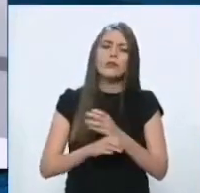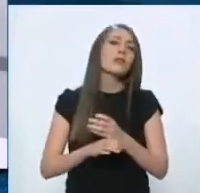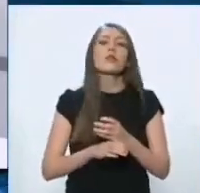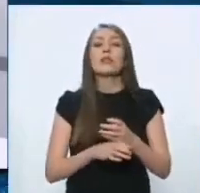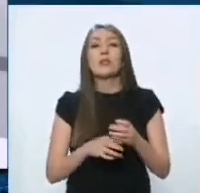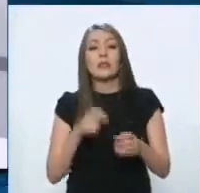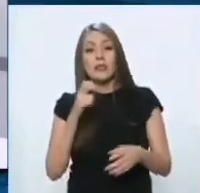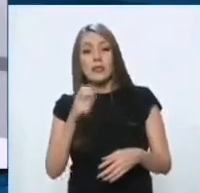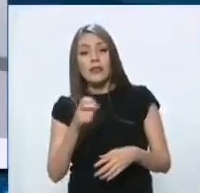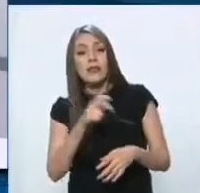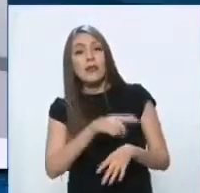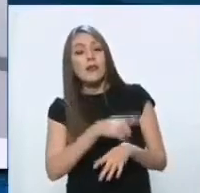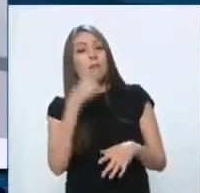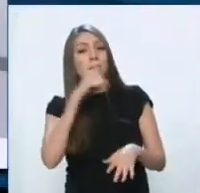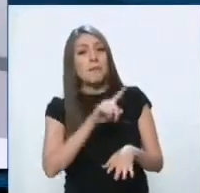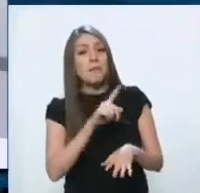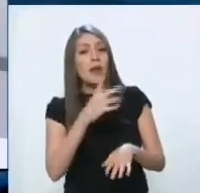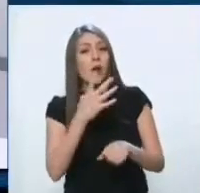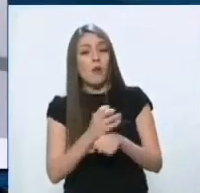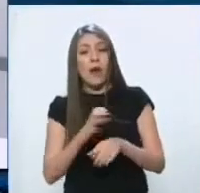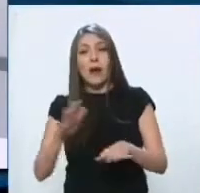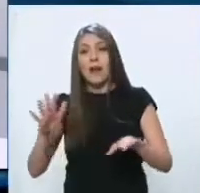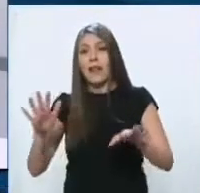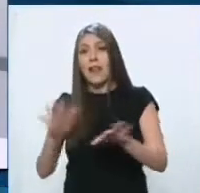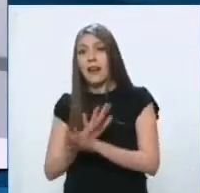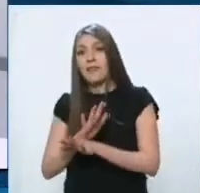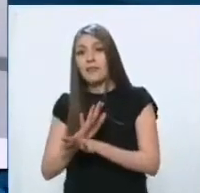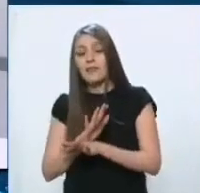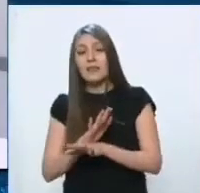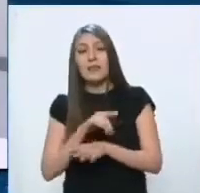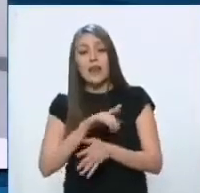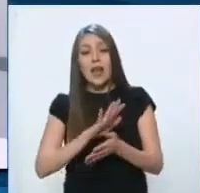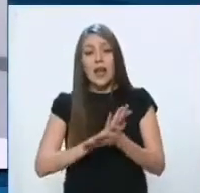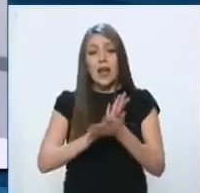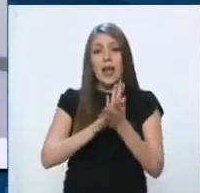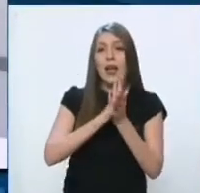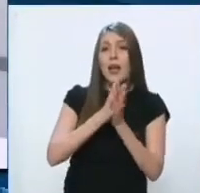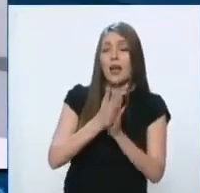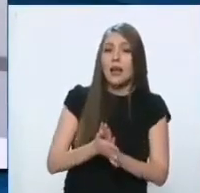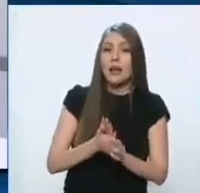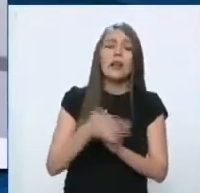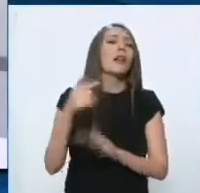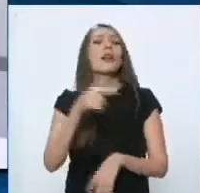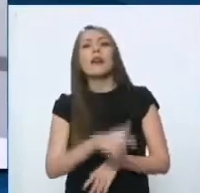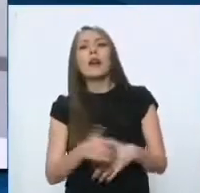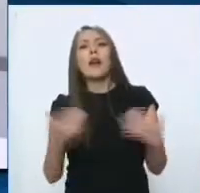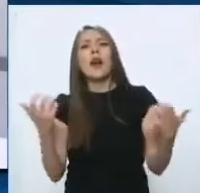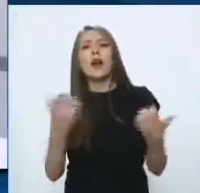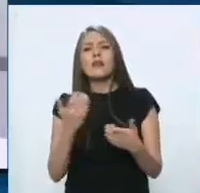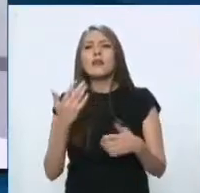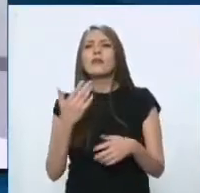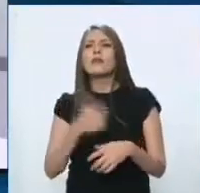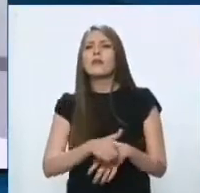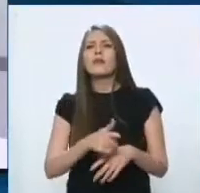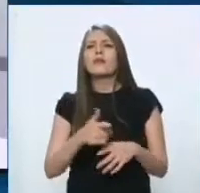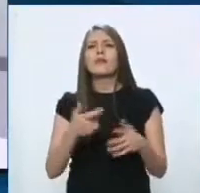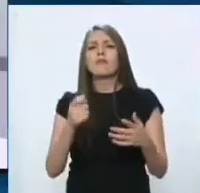que lleva a la Cuarta Transformación es el resultado de un buen número de actores, de periodistas,